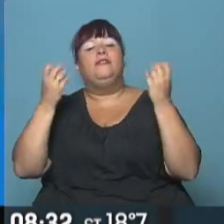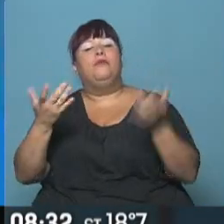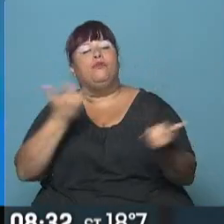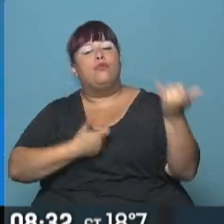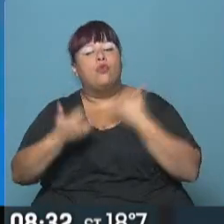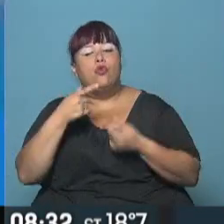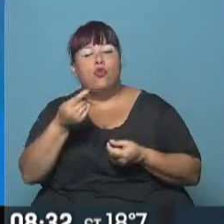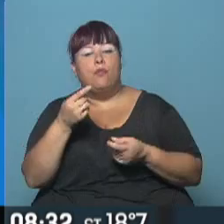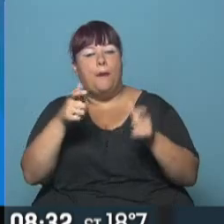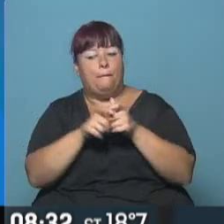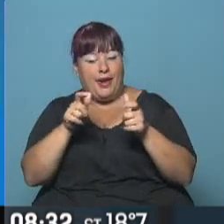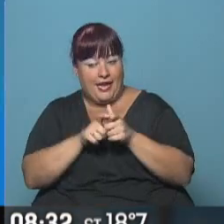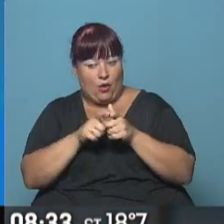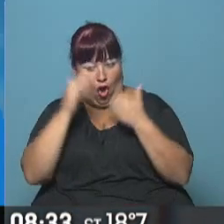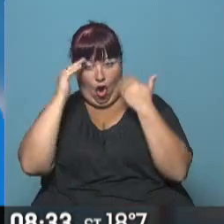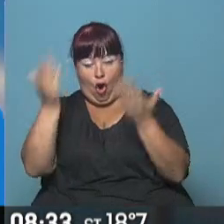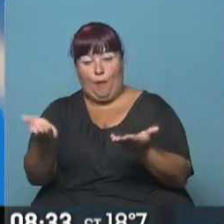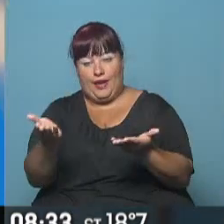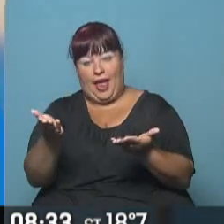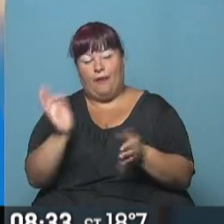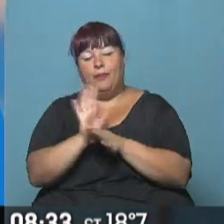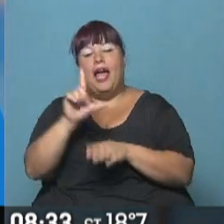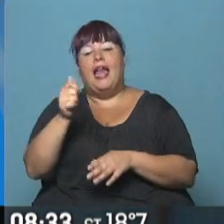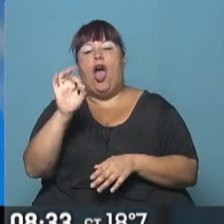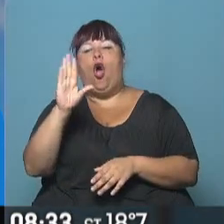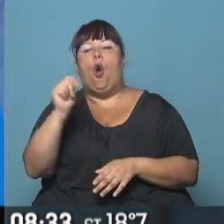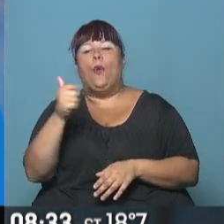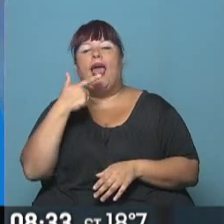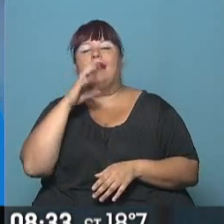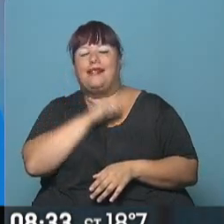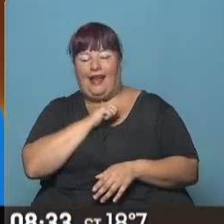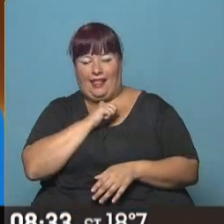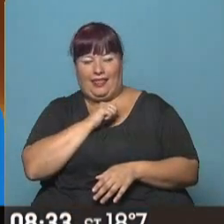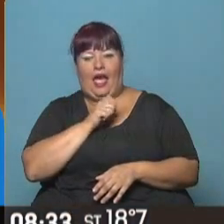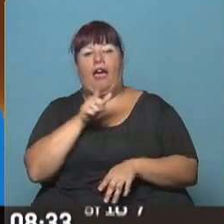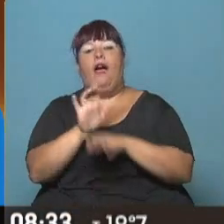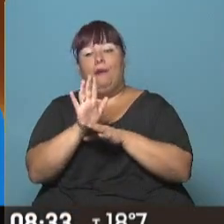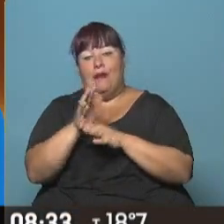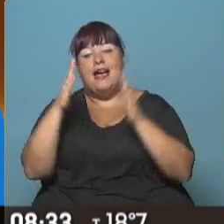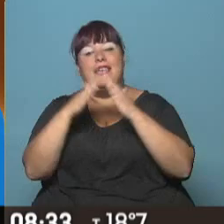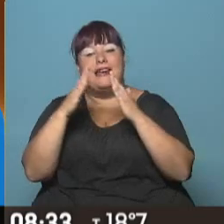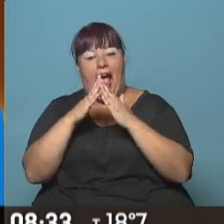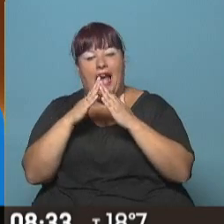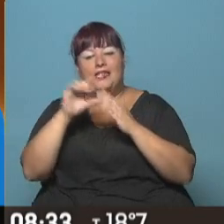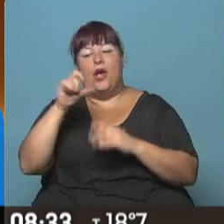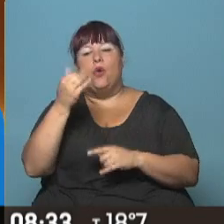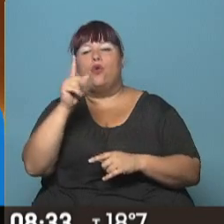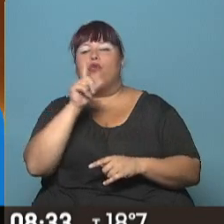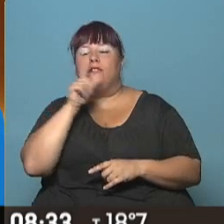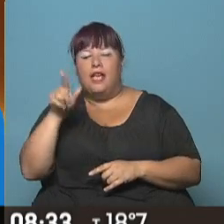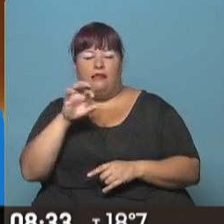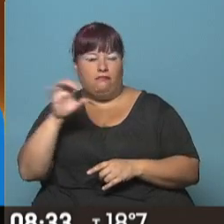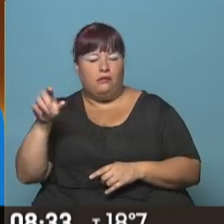qué se trata esta película homenaje llamada La Obra Secreta. Se trata de la casa Curuchet de Le